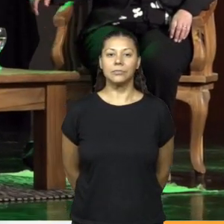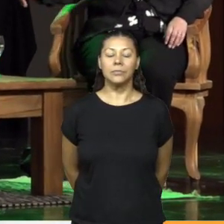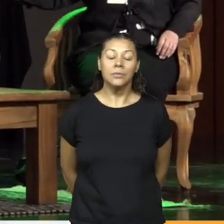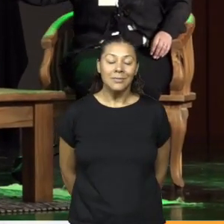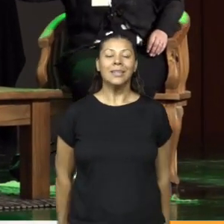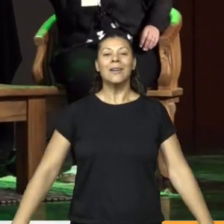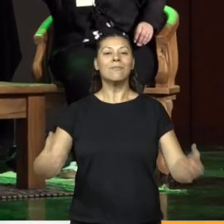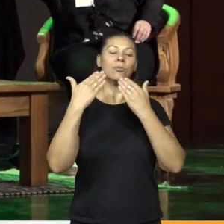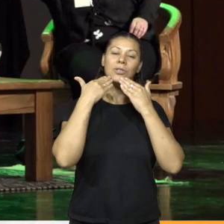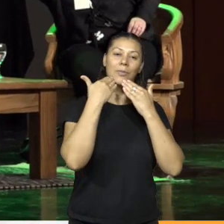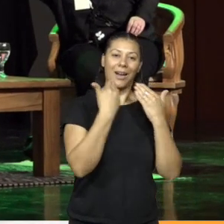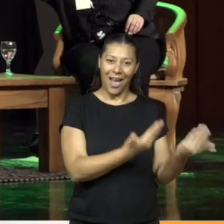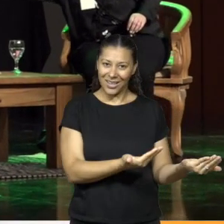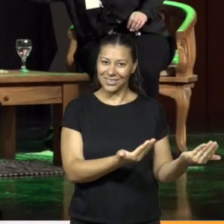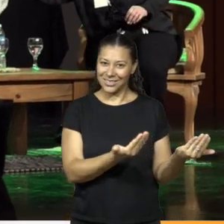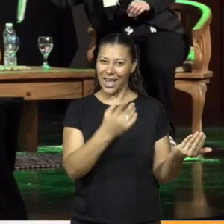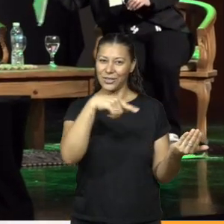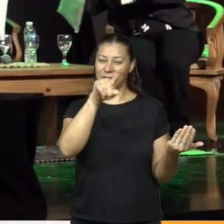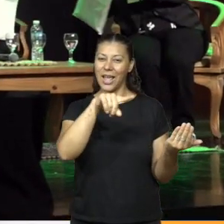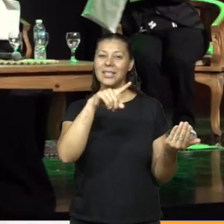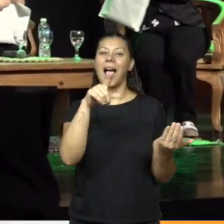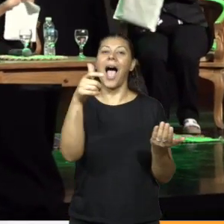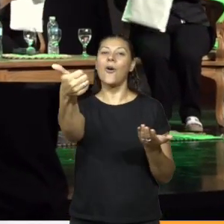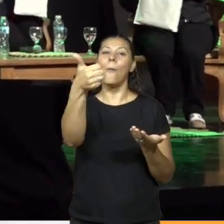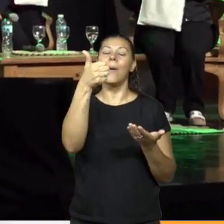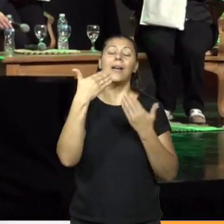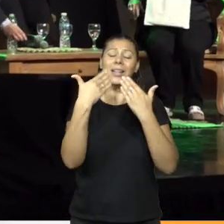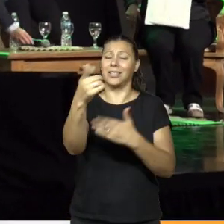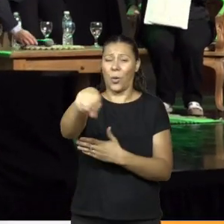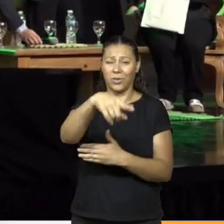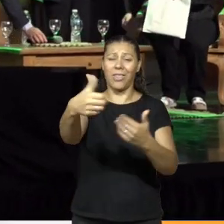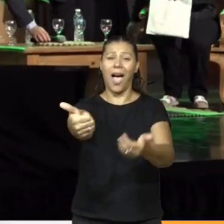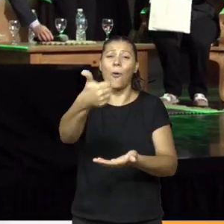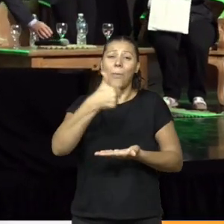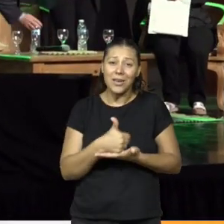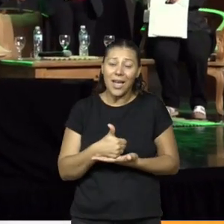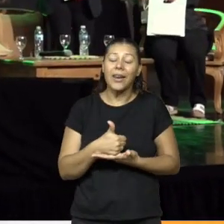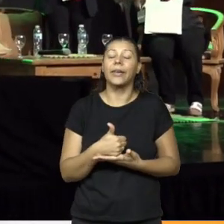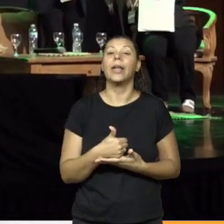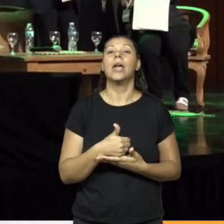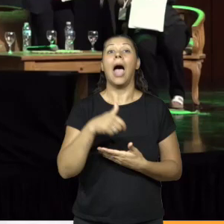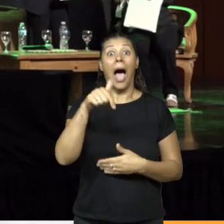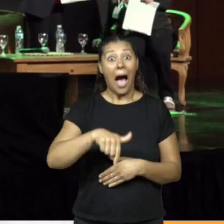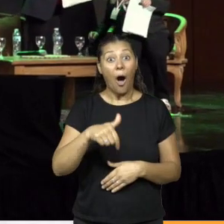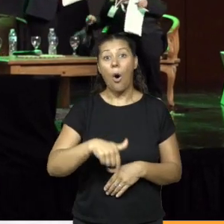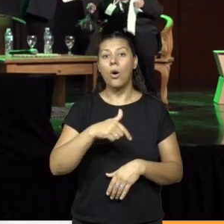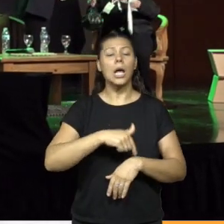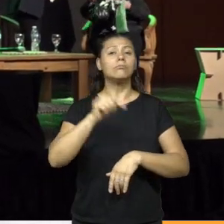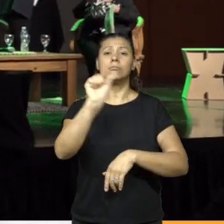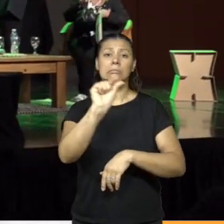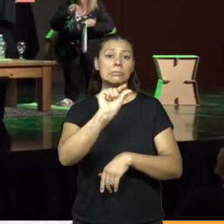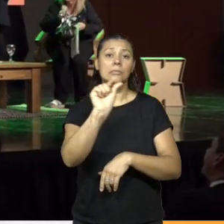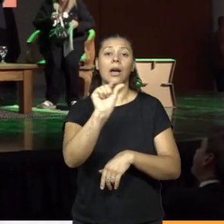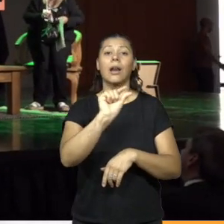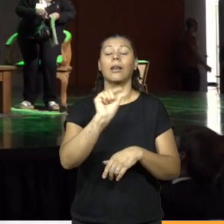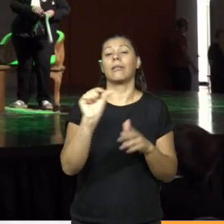Muchísimas gracias a ustedes por acompañarnos en esta primera jornada. Ahora vamos a hacer un pequeño corte, un coffee, hasta